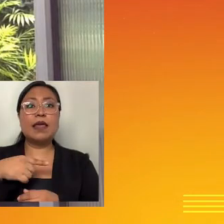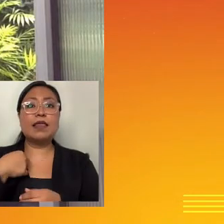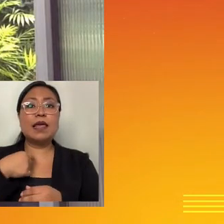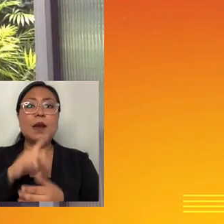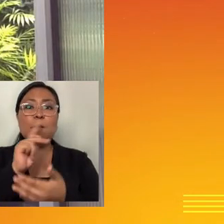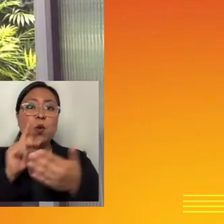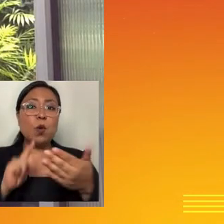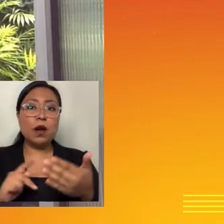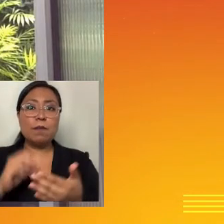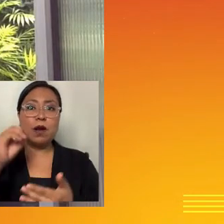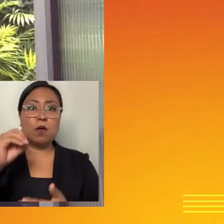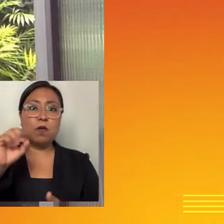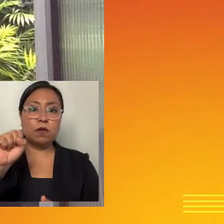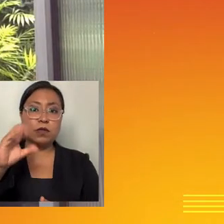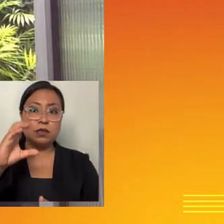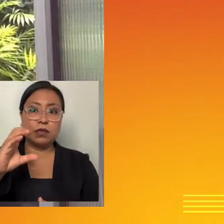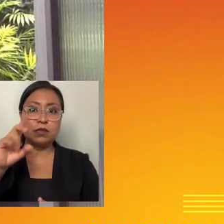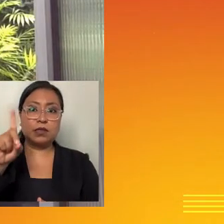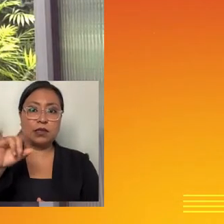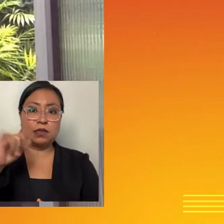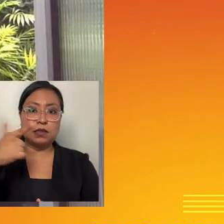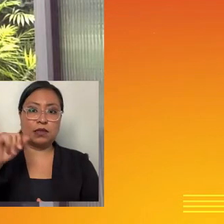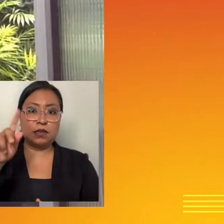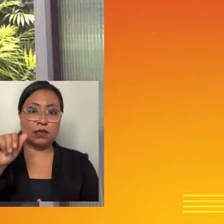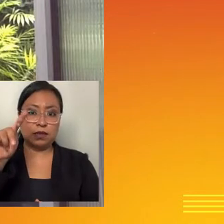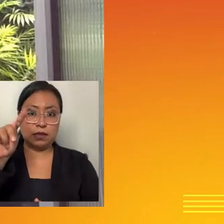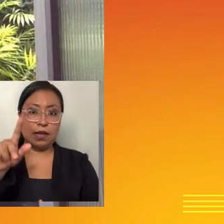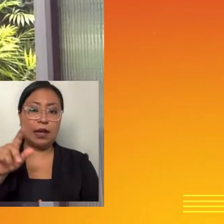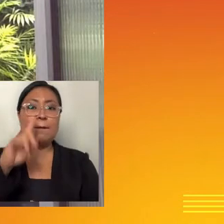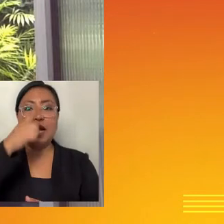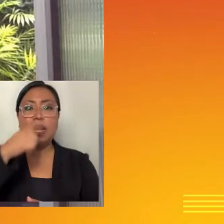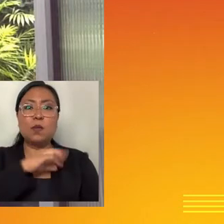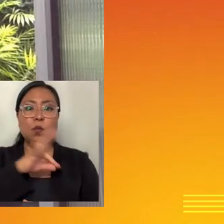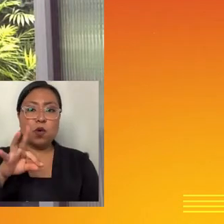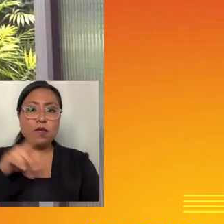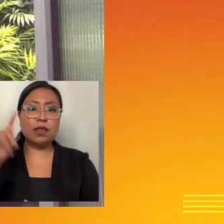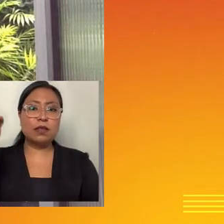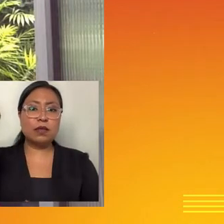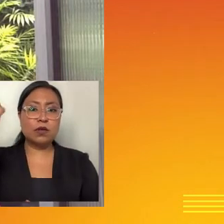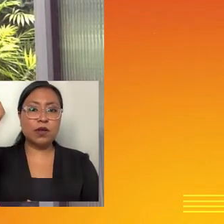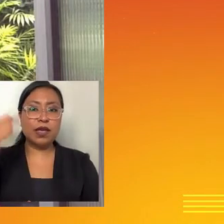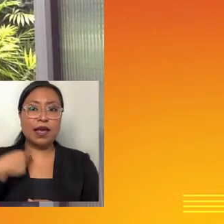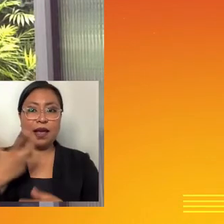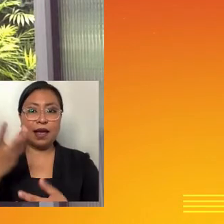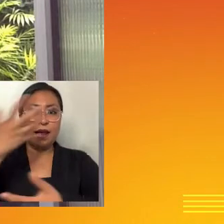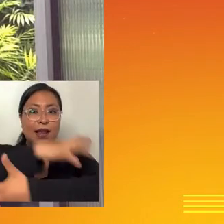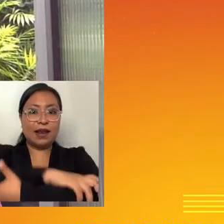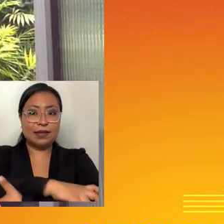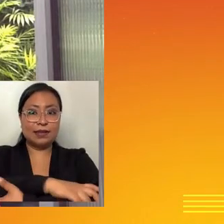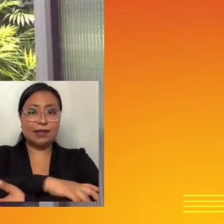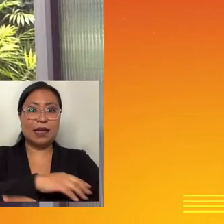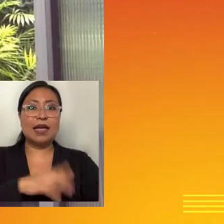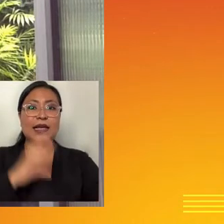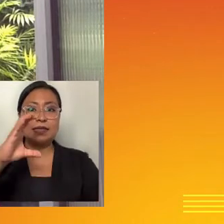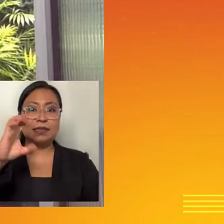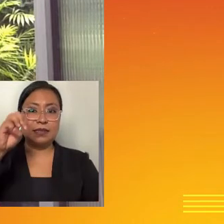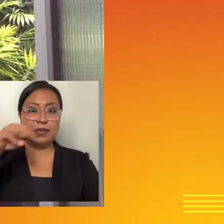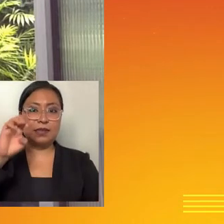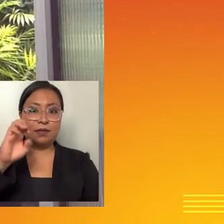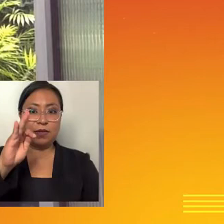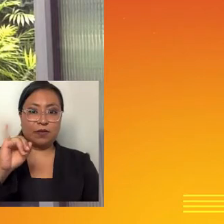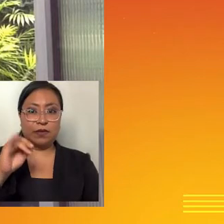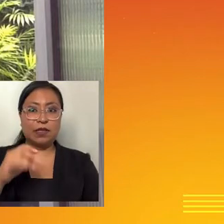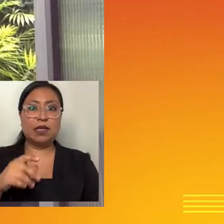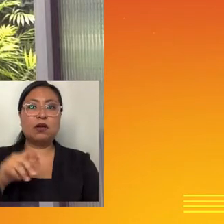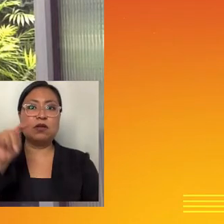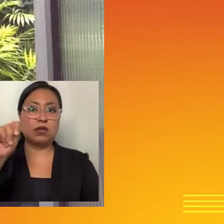en el CEMEFI que llevamos en alianza con la organización global TechSoup y que tenemos como objetivo